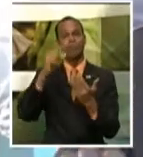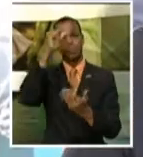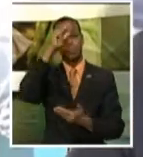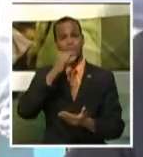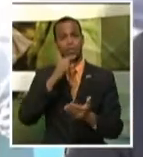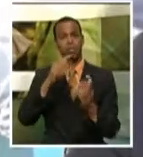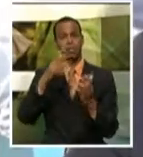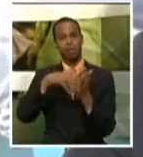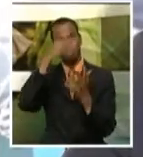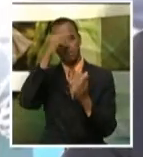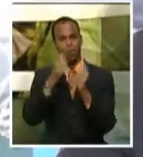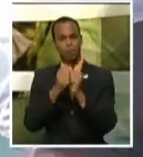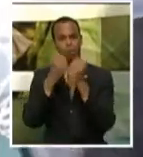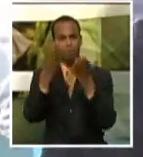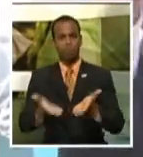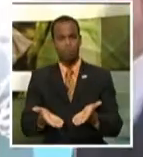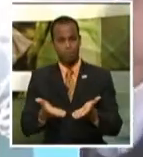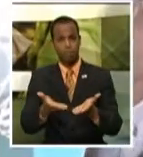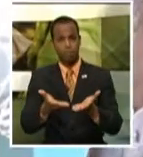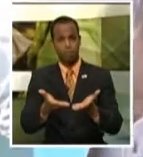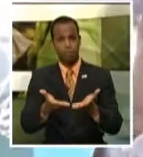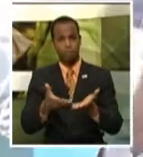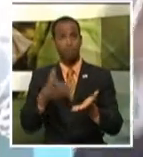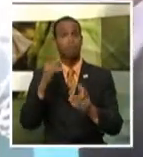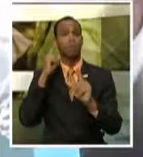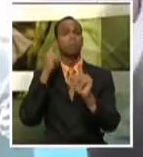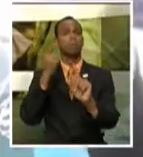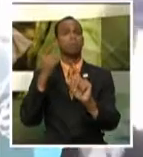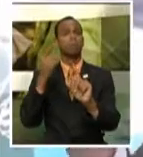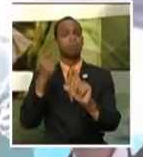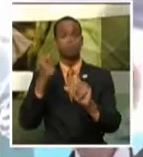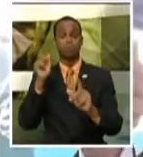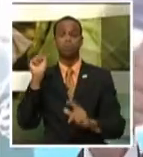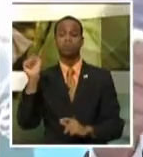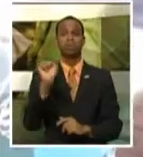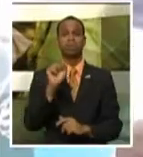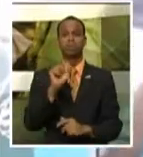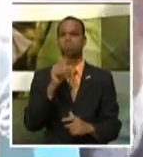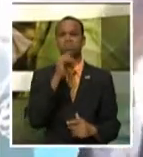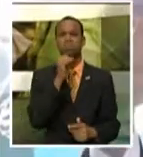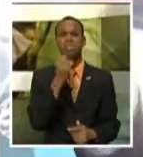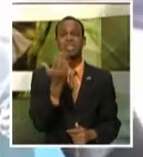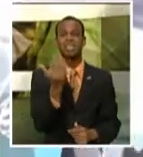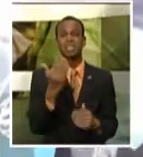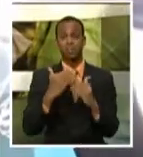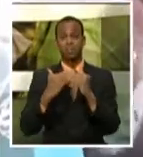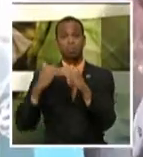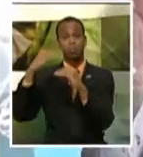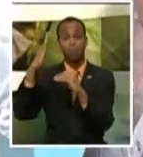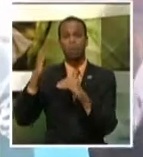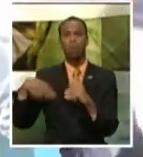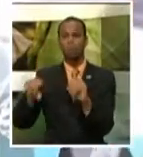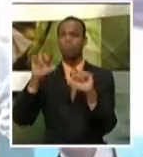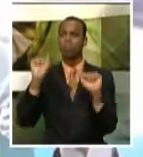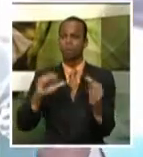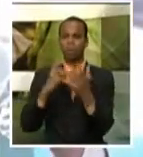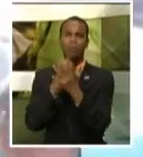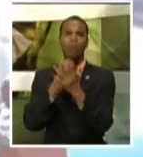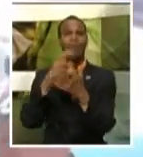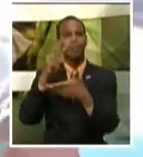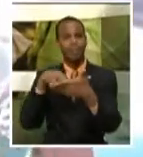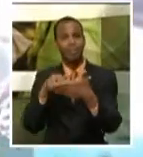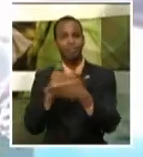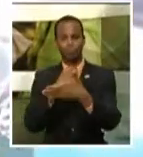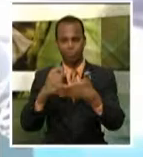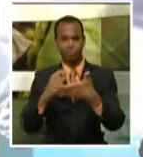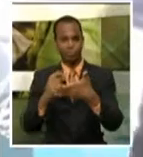Contigo. Para que las personas de más de 15 años tuvieran la oportunidad de aprender a leer y escribir